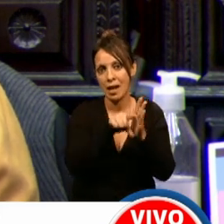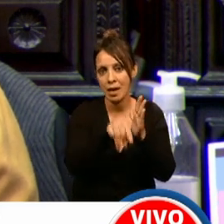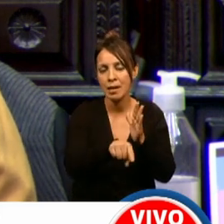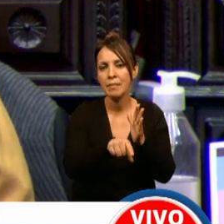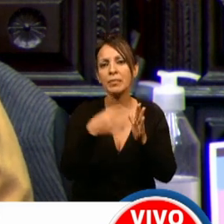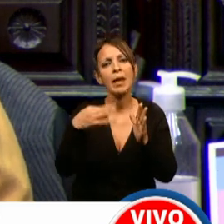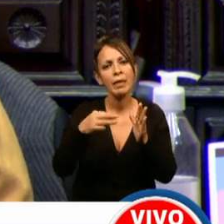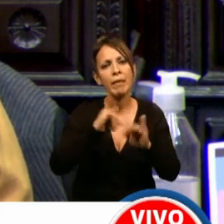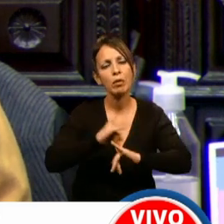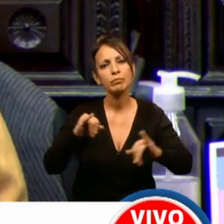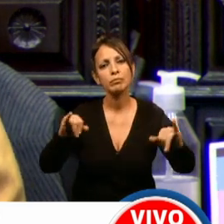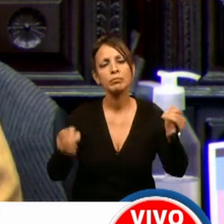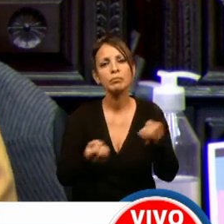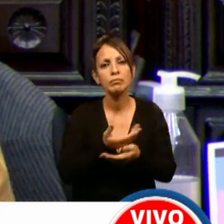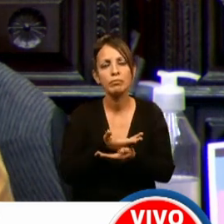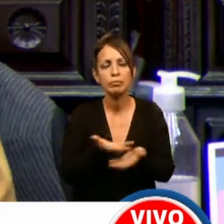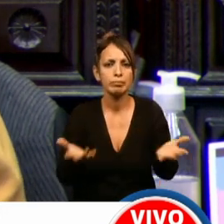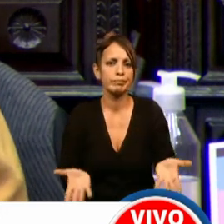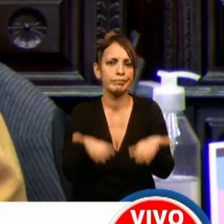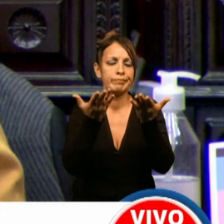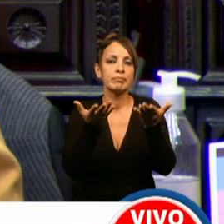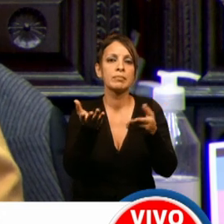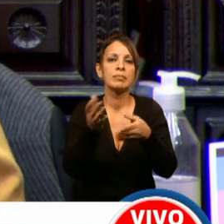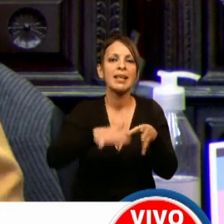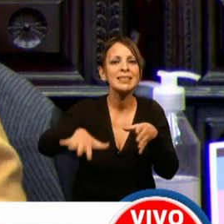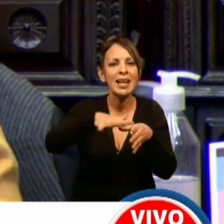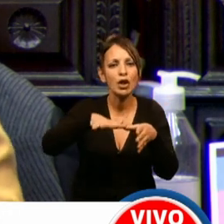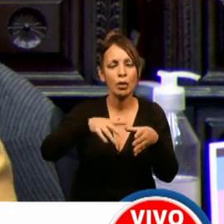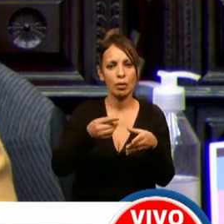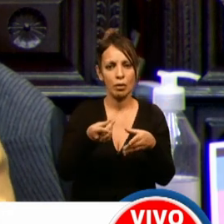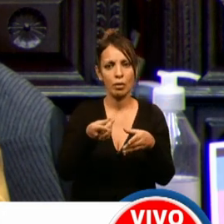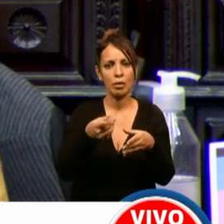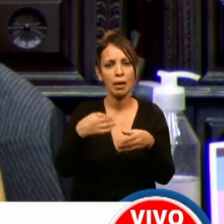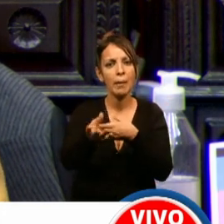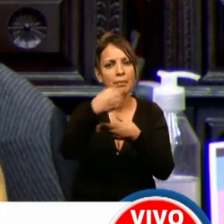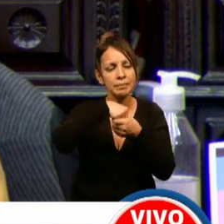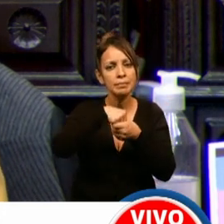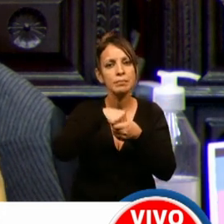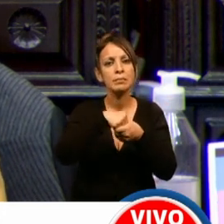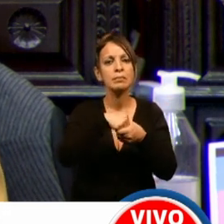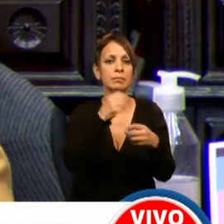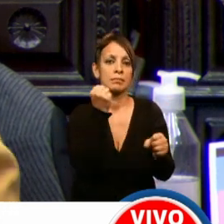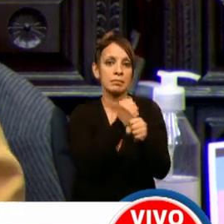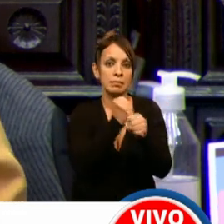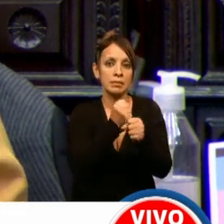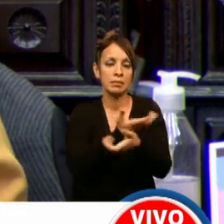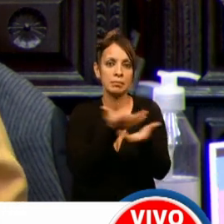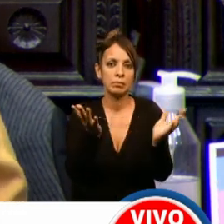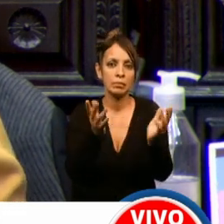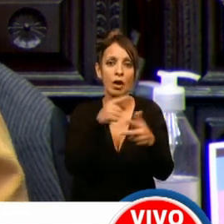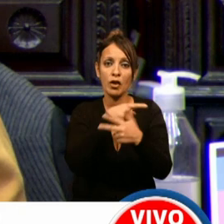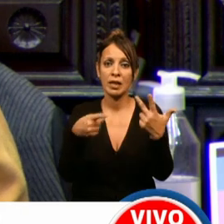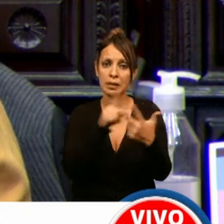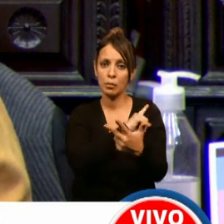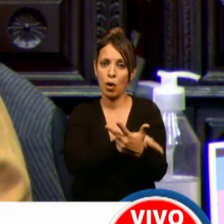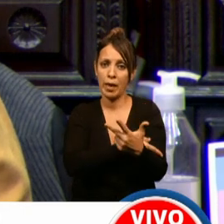fomentar la inclusión de un sector y fomentar la inclusión al sector laboral público en los tres poderes